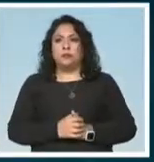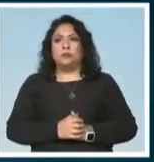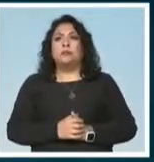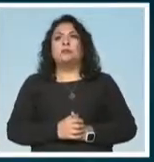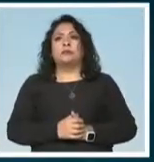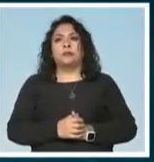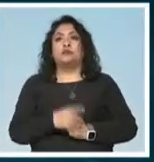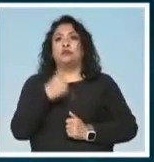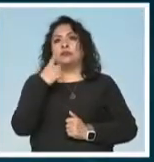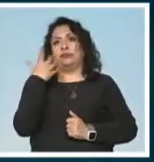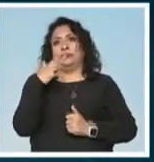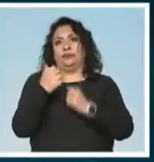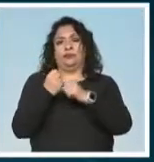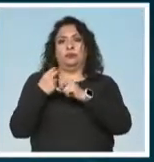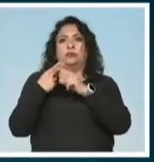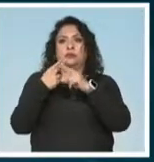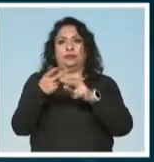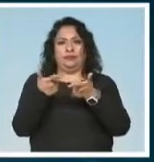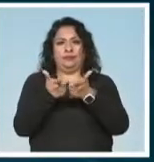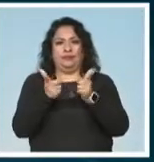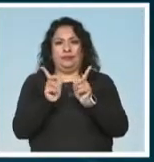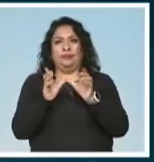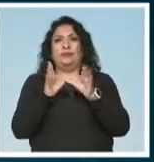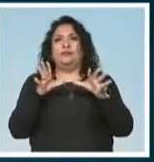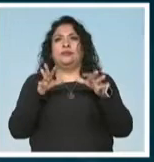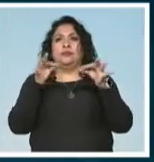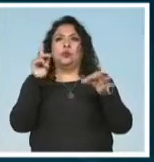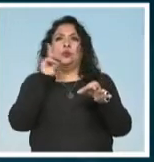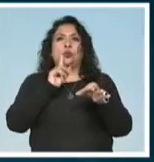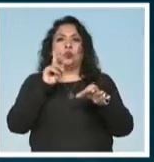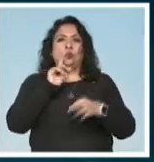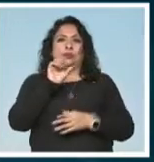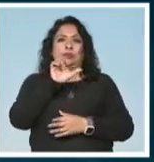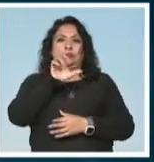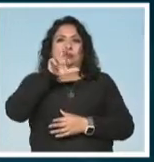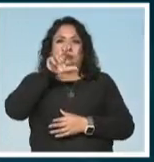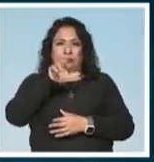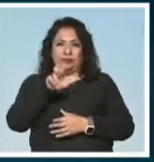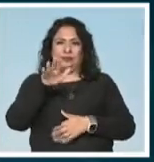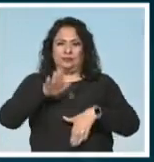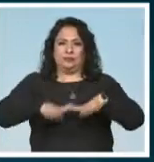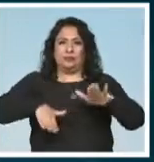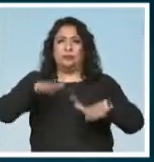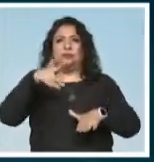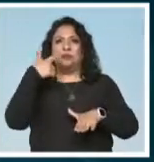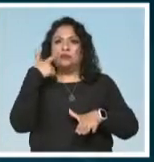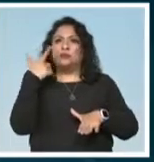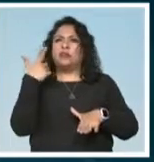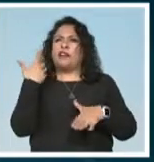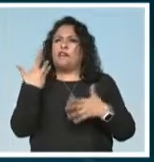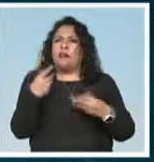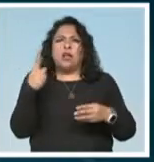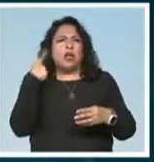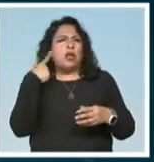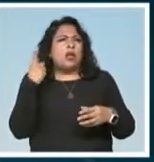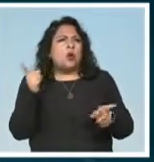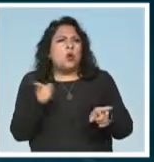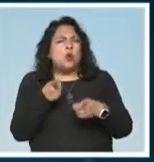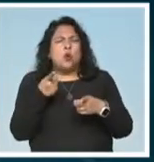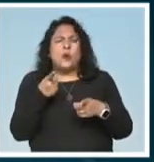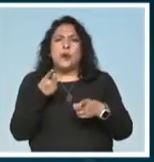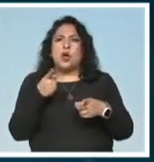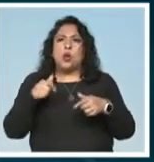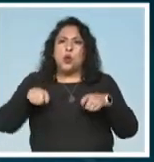A lo largo de una década, el ensamble fundado por la percusionista Sara Ahmadi ha rescatado la riqueza sonora de su tradición